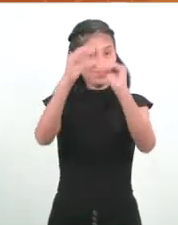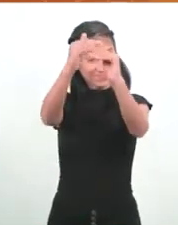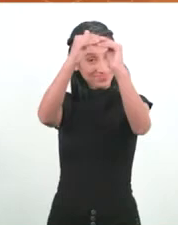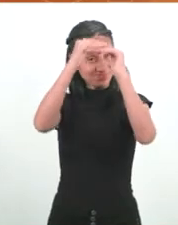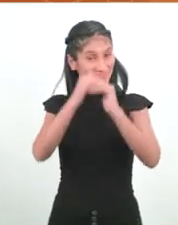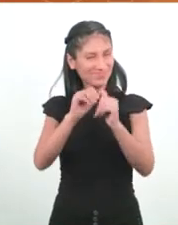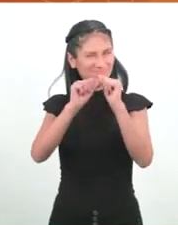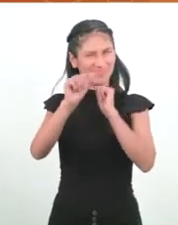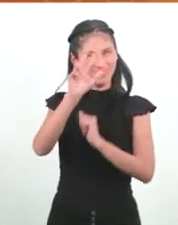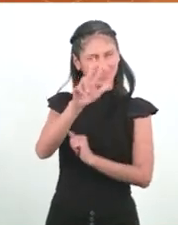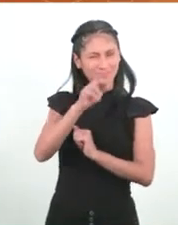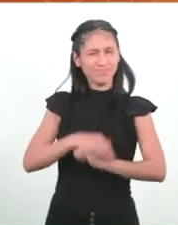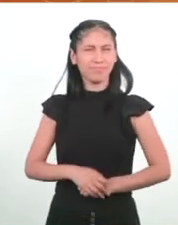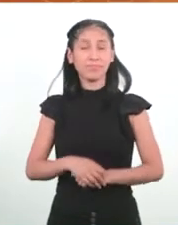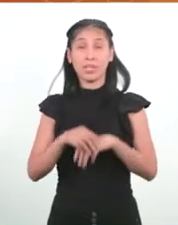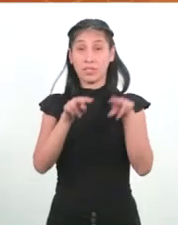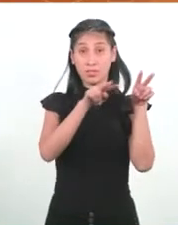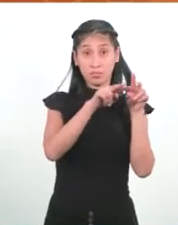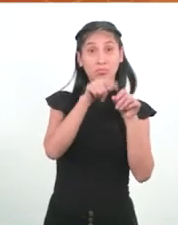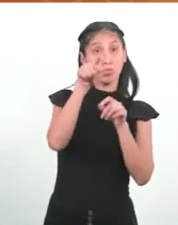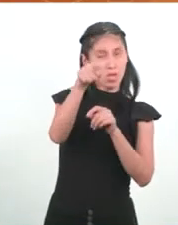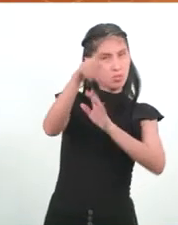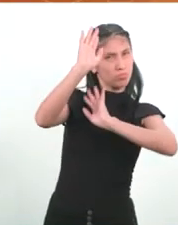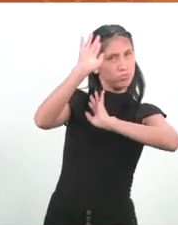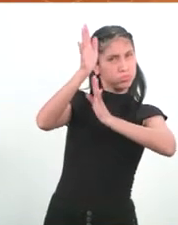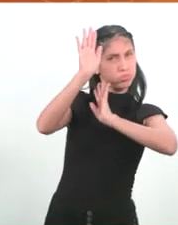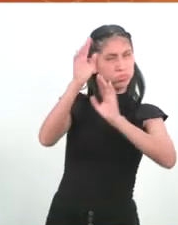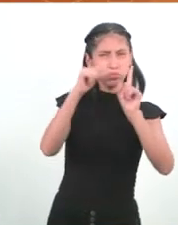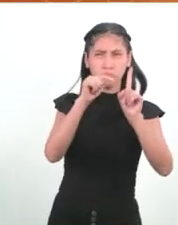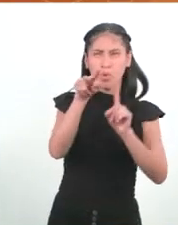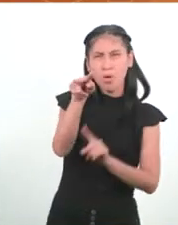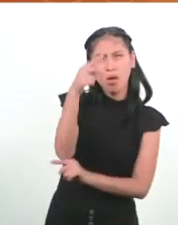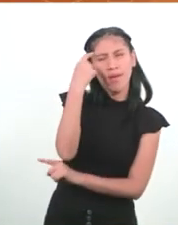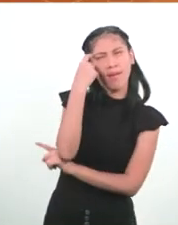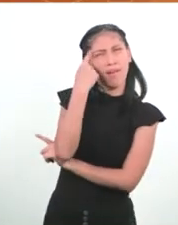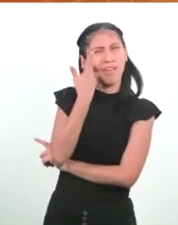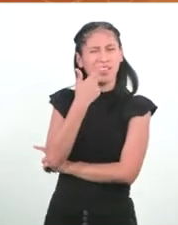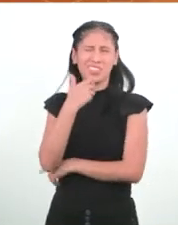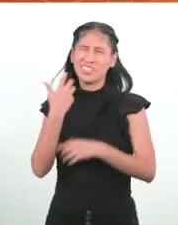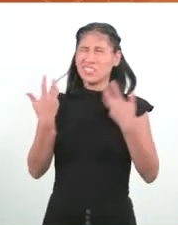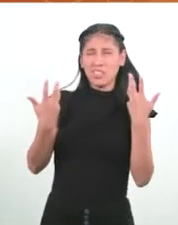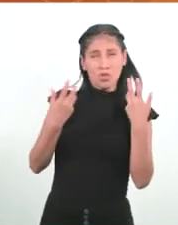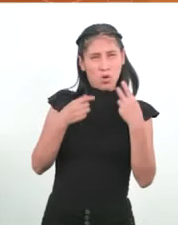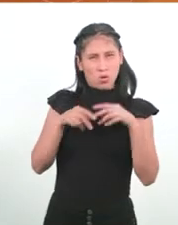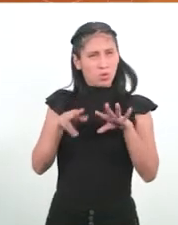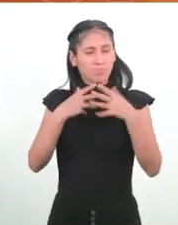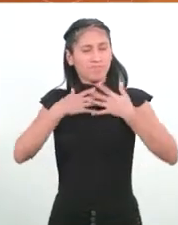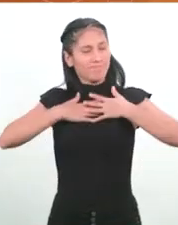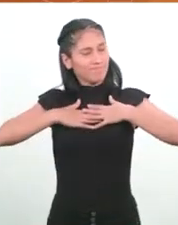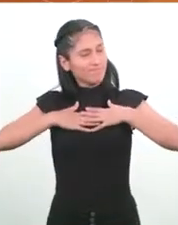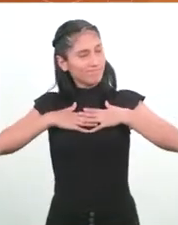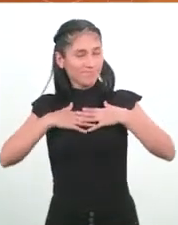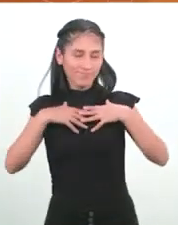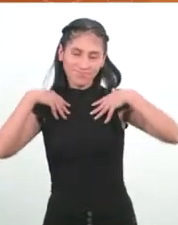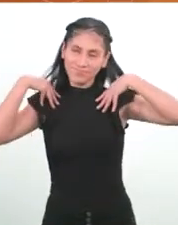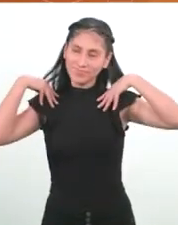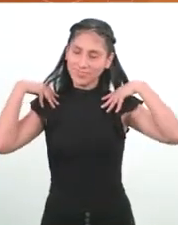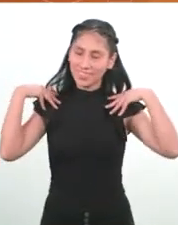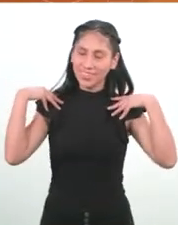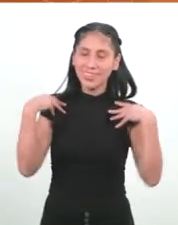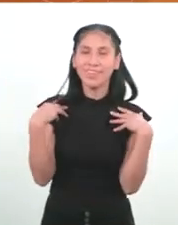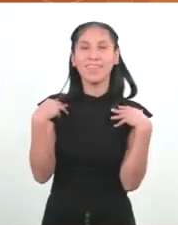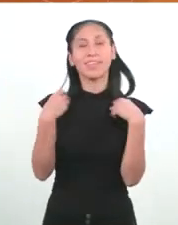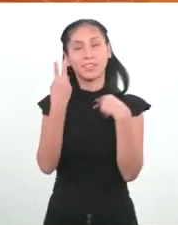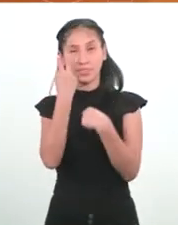Puesto número 3. Para entender ese discurso oral, solo tienes que relajarte un poco más, soltar esos hombros tensos y trata